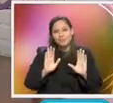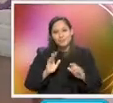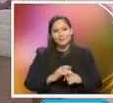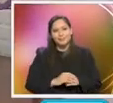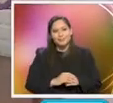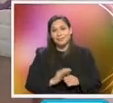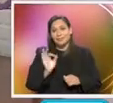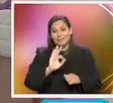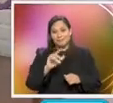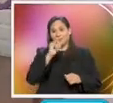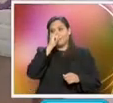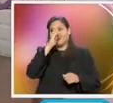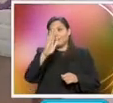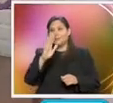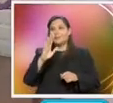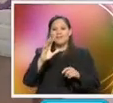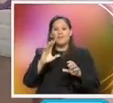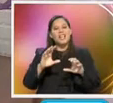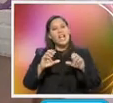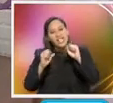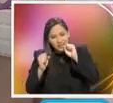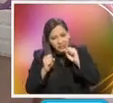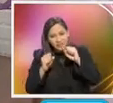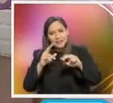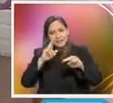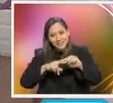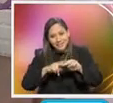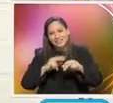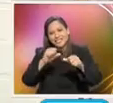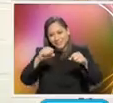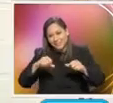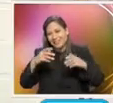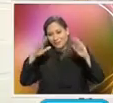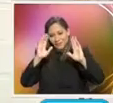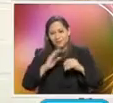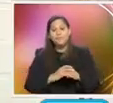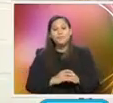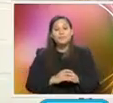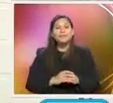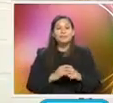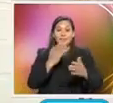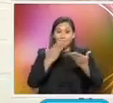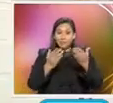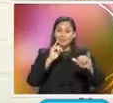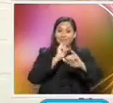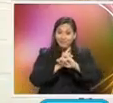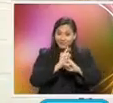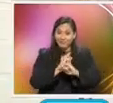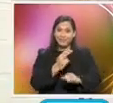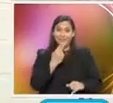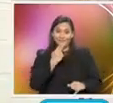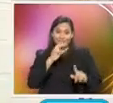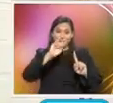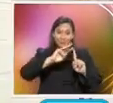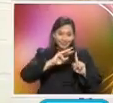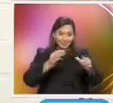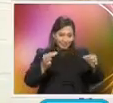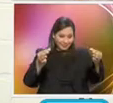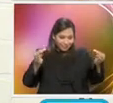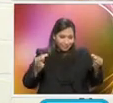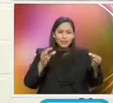tan agresiva con los muebles, ¿no? Y en este sentido, el uso de Internet, el uso de aplicaciones es